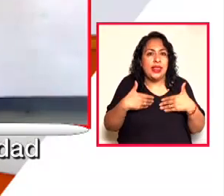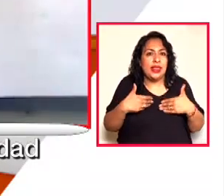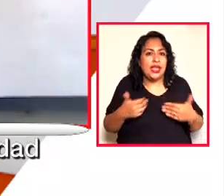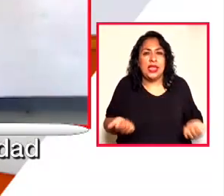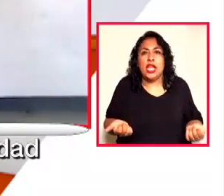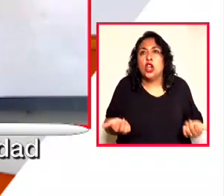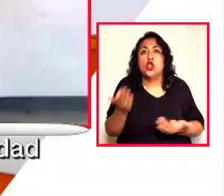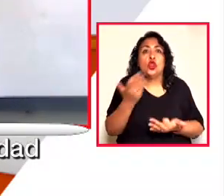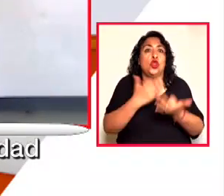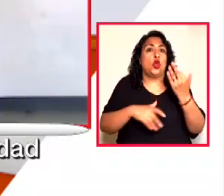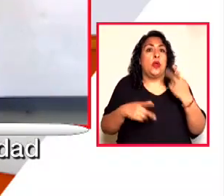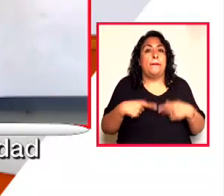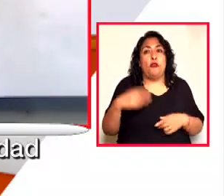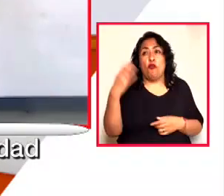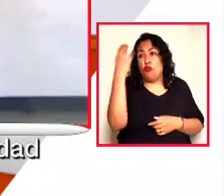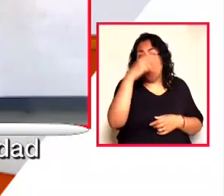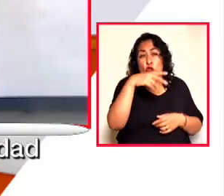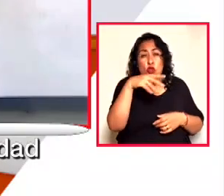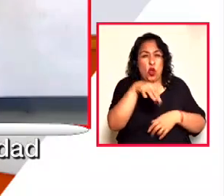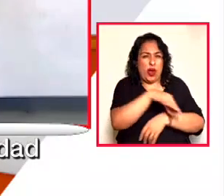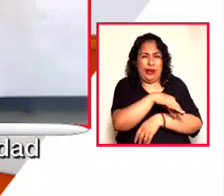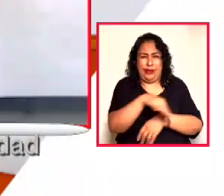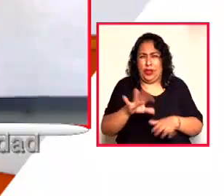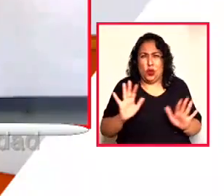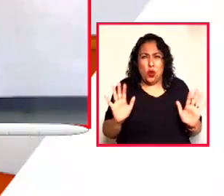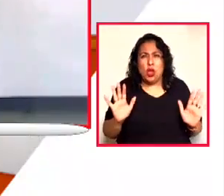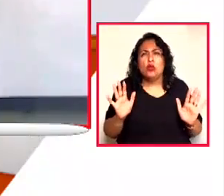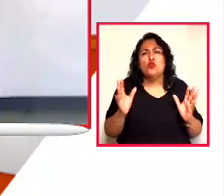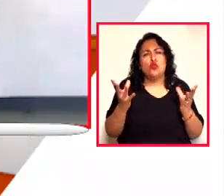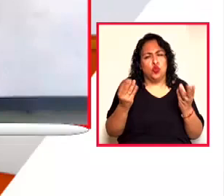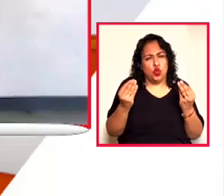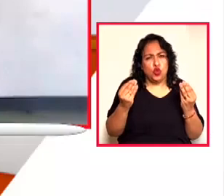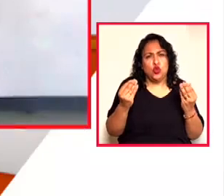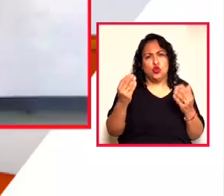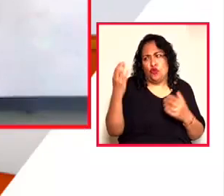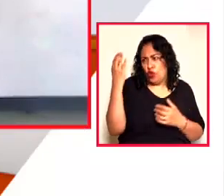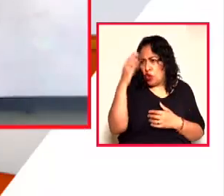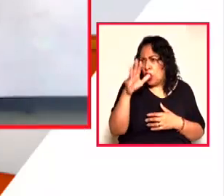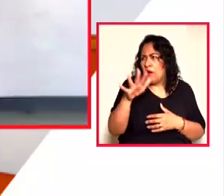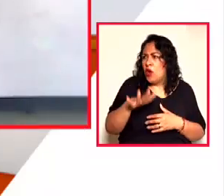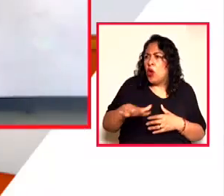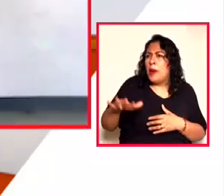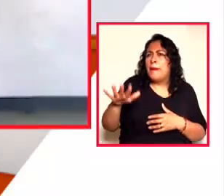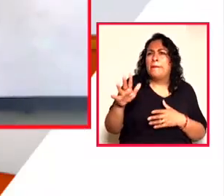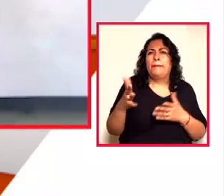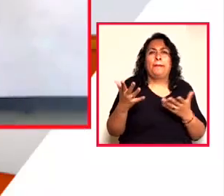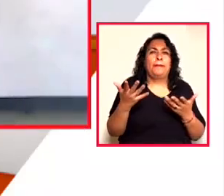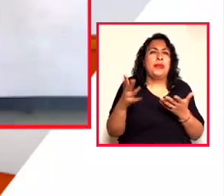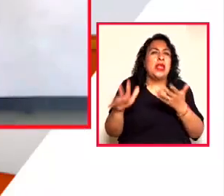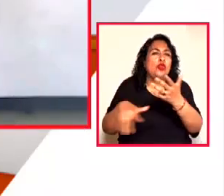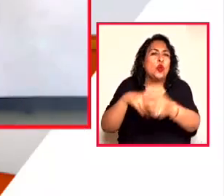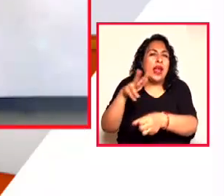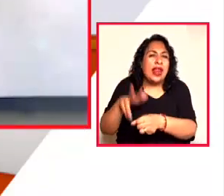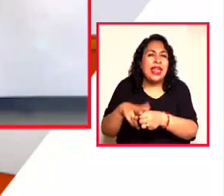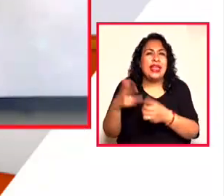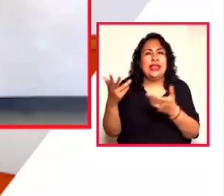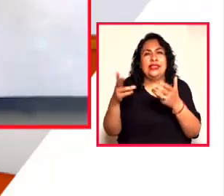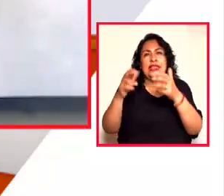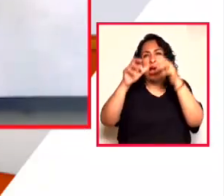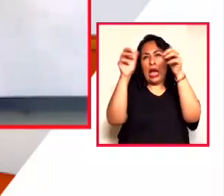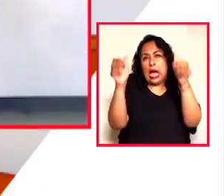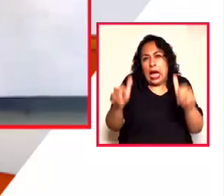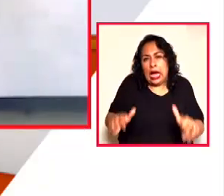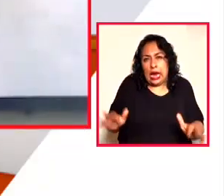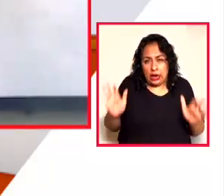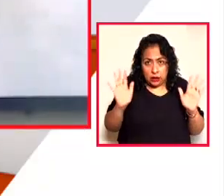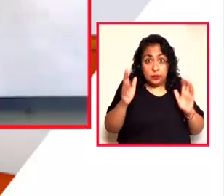eran fotógrafos de arquitectura, muchos eran fotógrafos o son fotógrafos de paisaje, de arte, lo cual iba a permitir